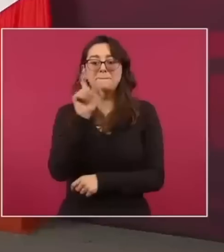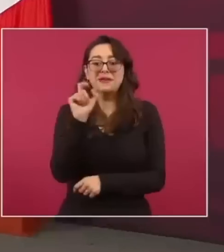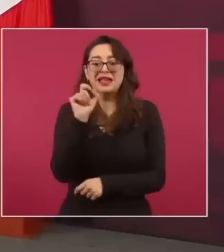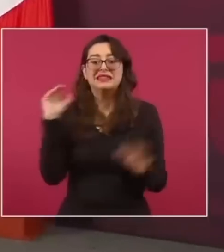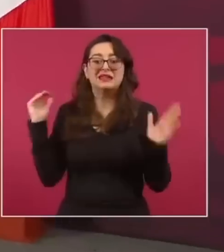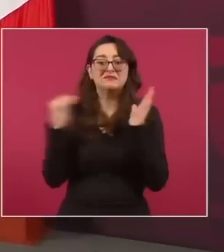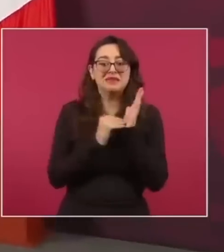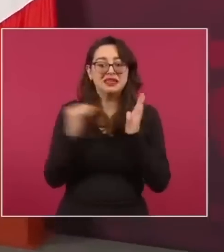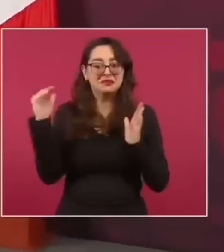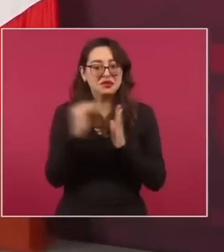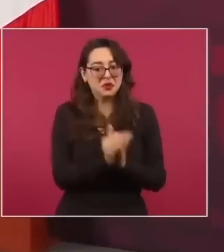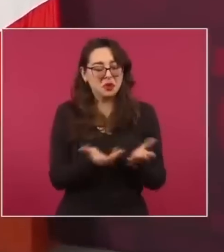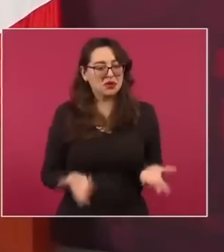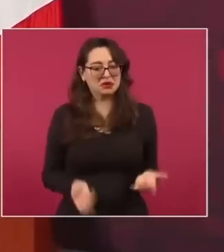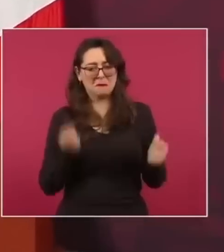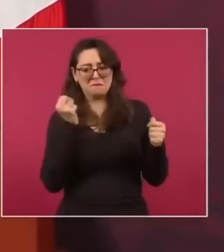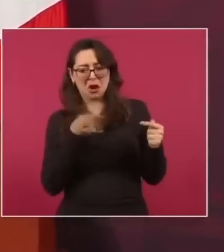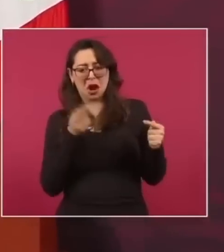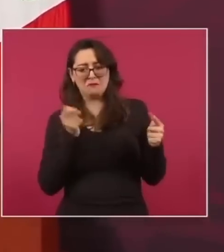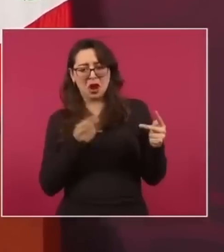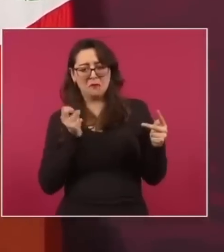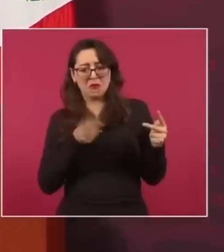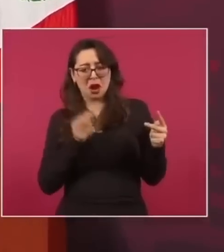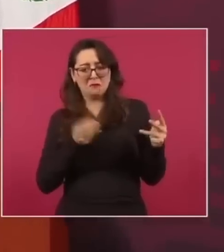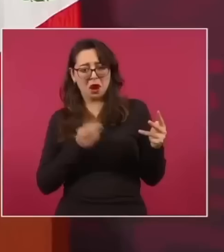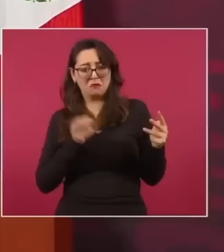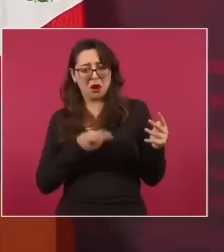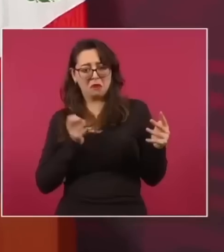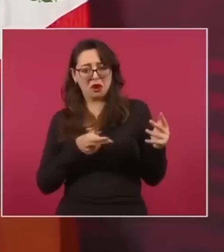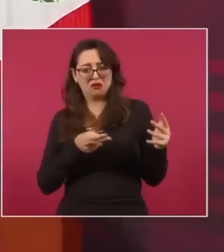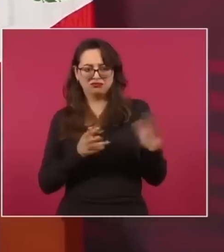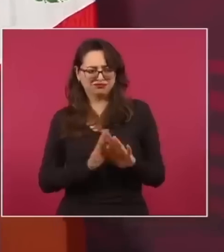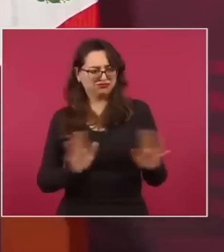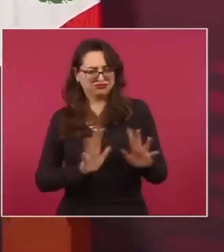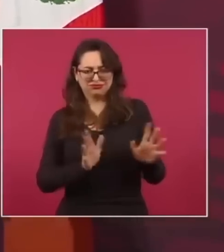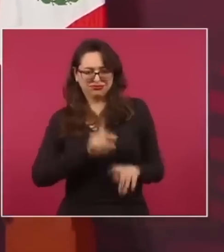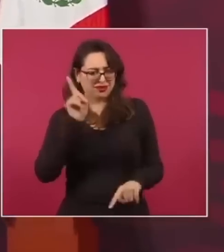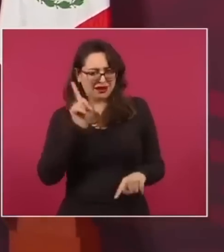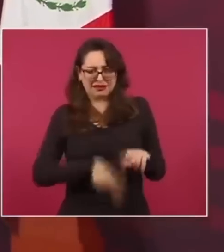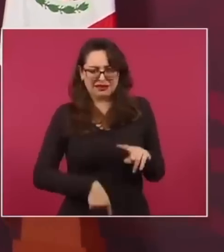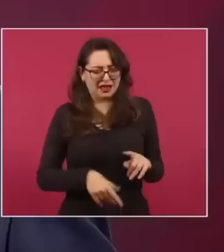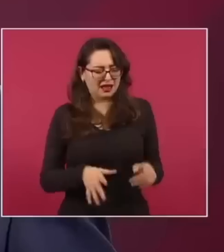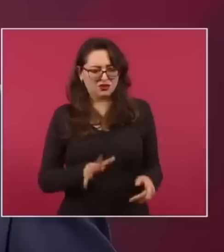podrían destinarse,